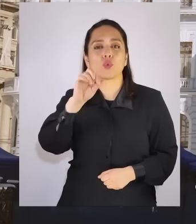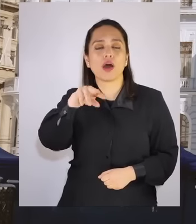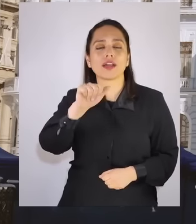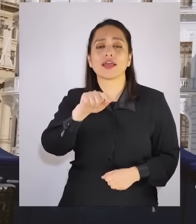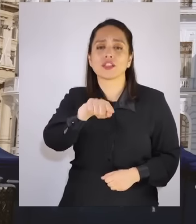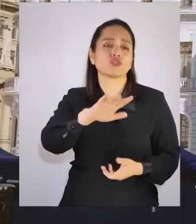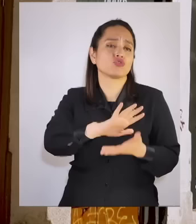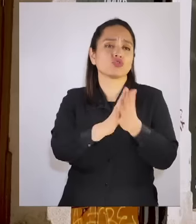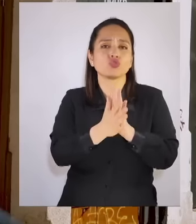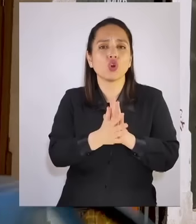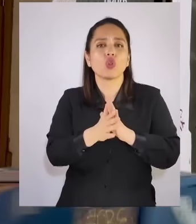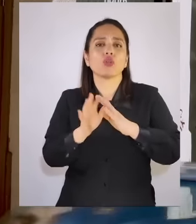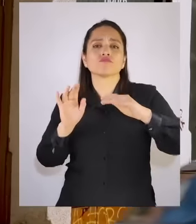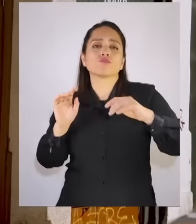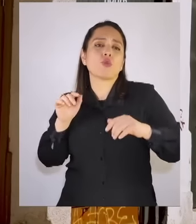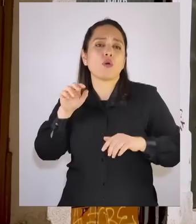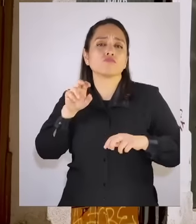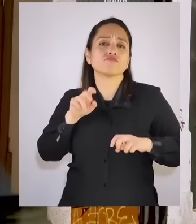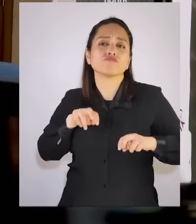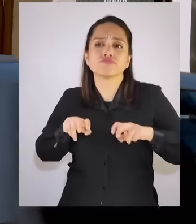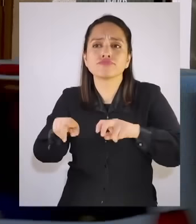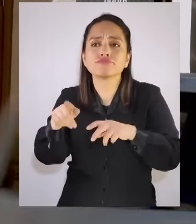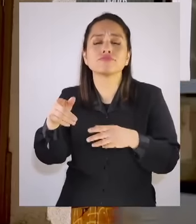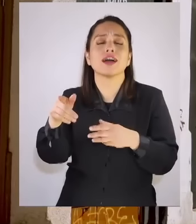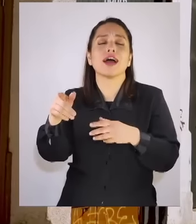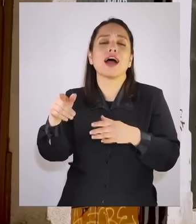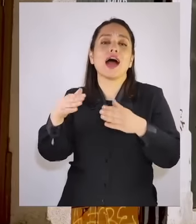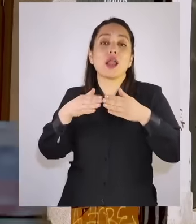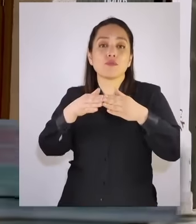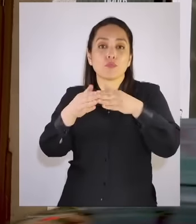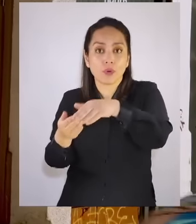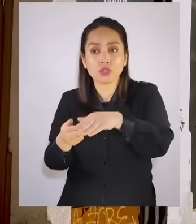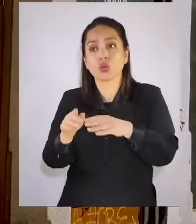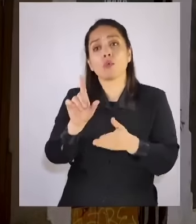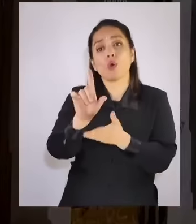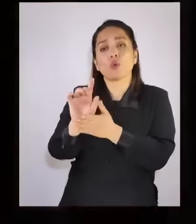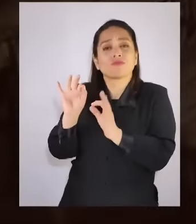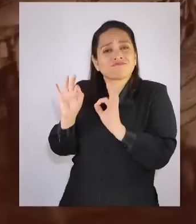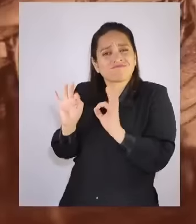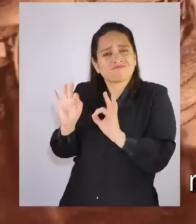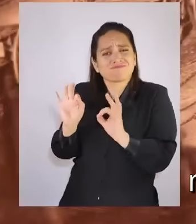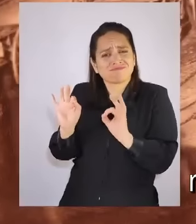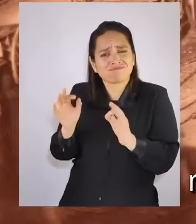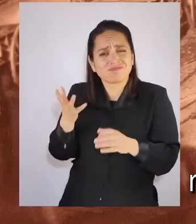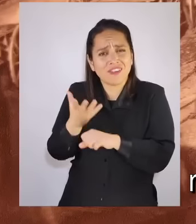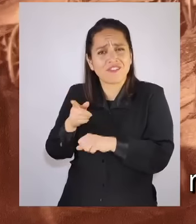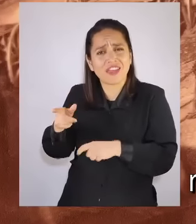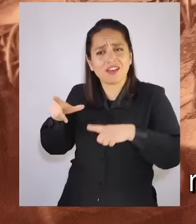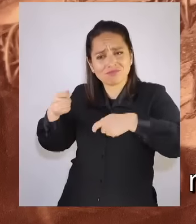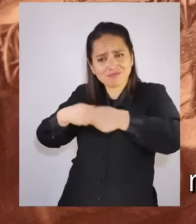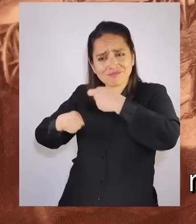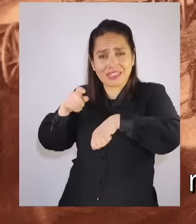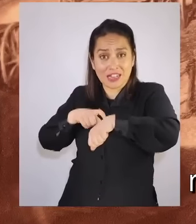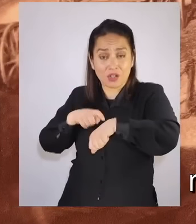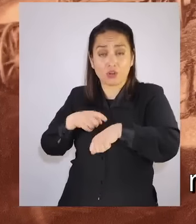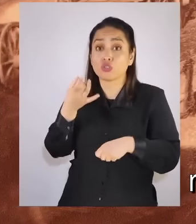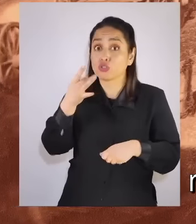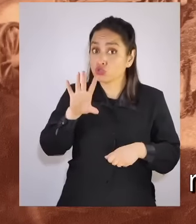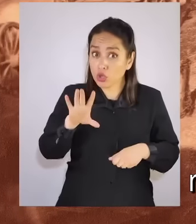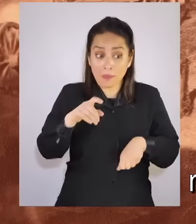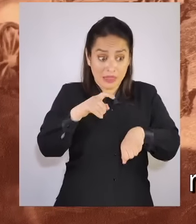todo, era la entrada al puerto, era realmente un lugar privilegiado donde él estaba instalado. En esta relojería él no